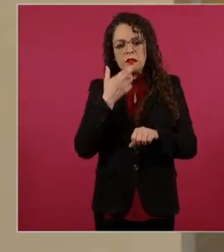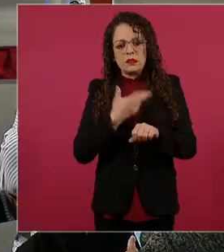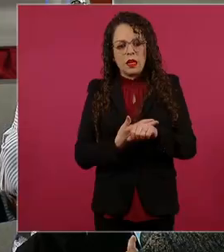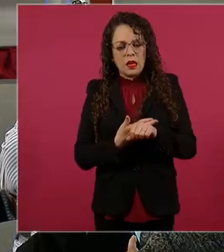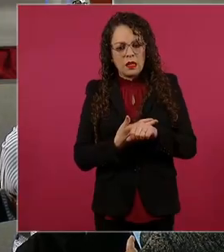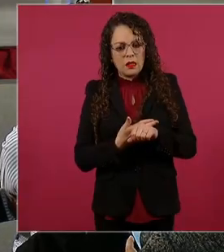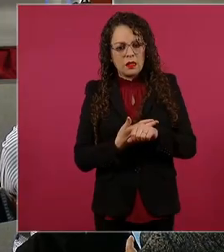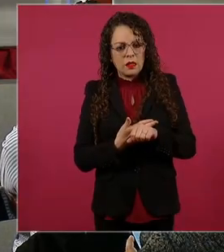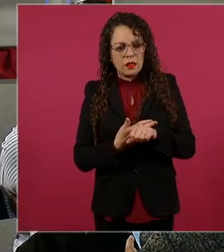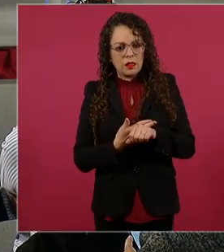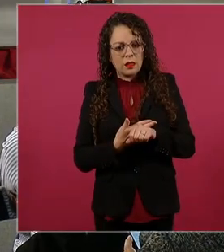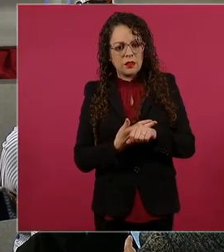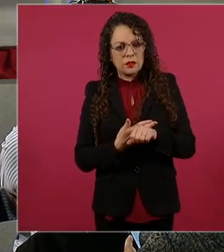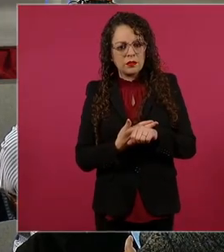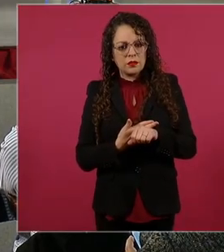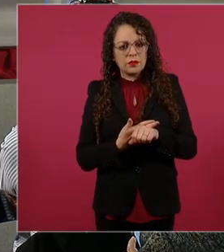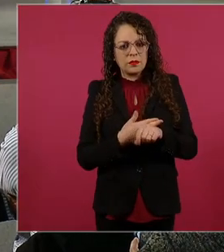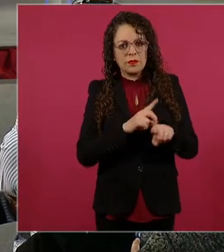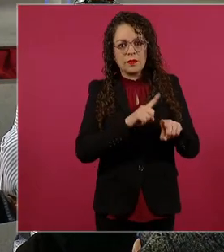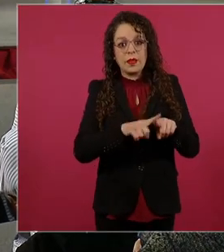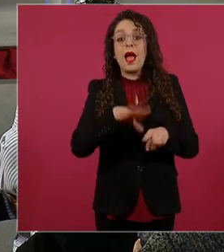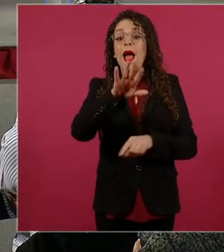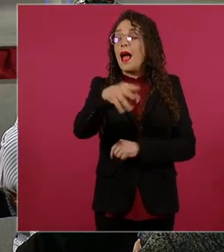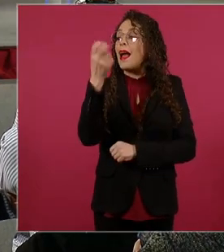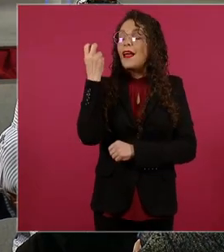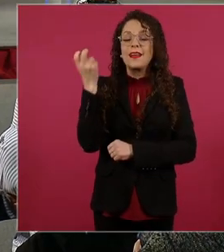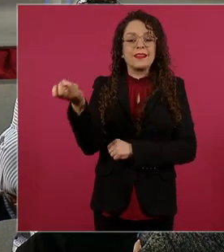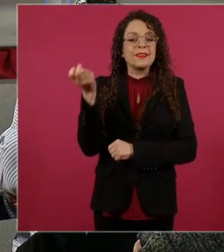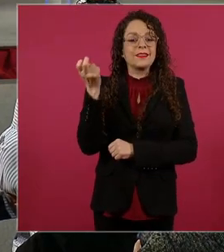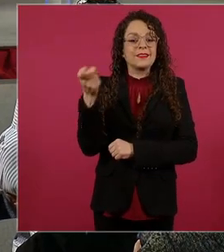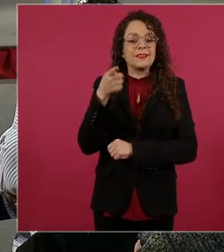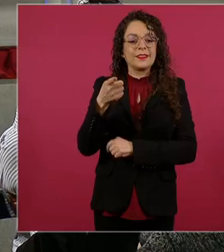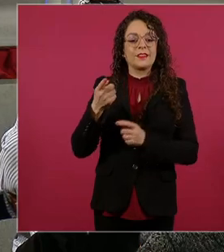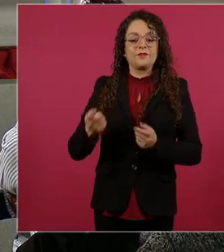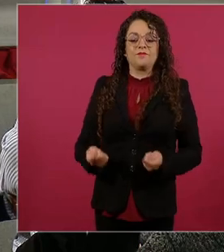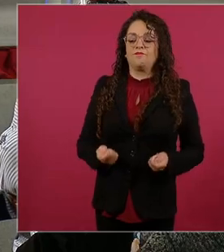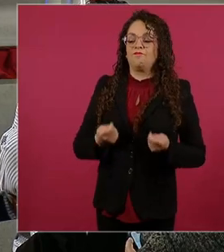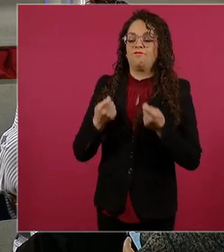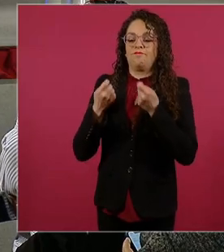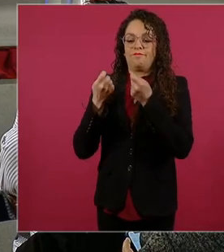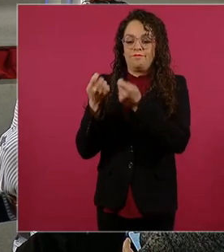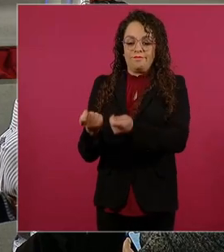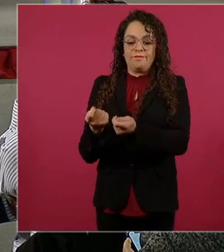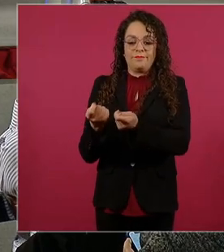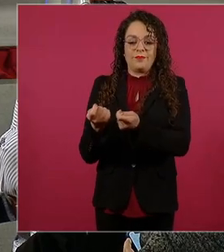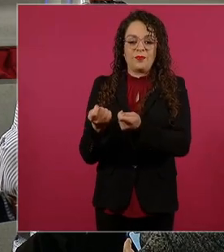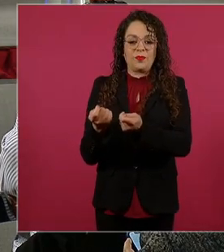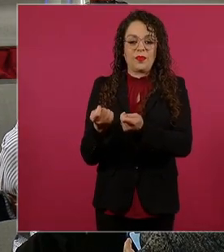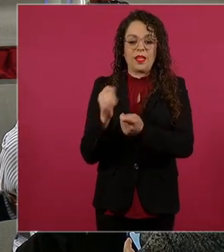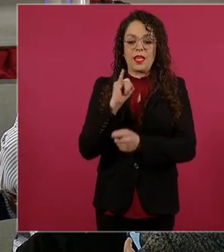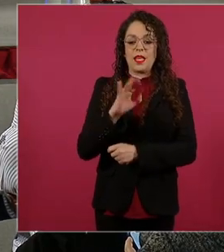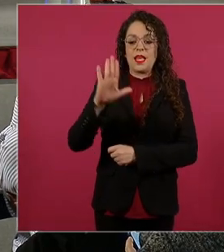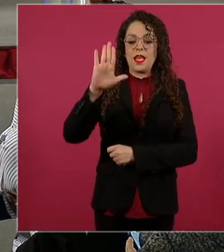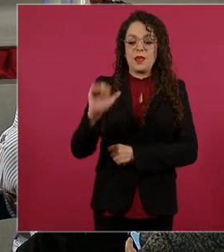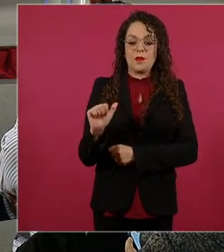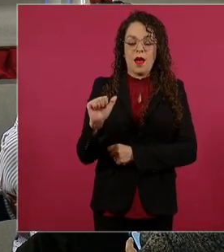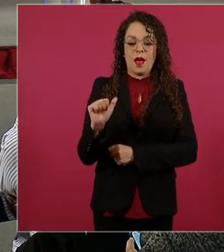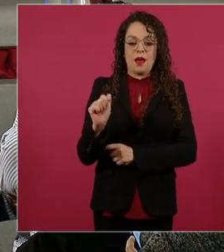públicas ah esto es lo que le va a dar lo que iba a darle